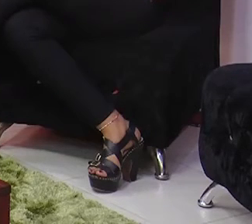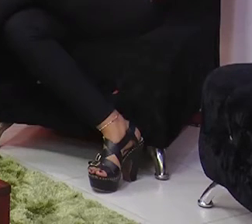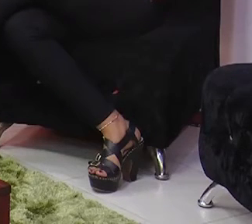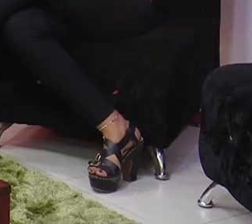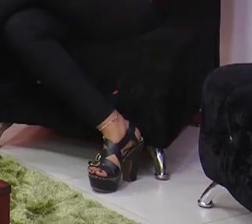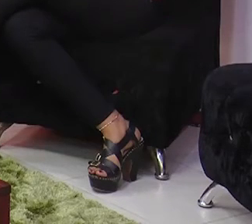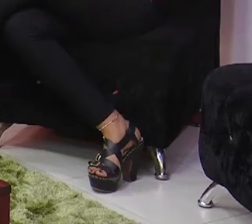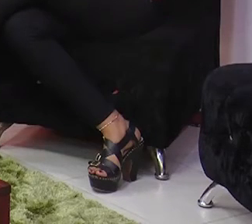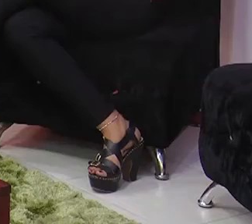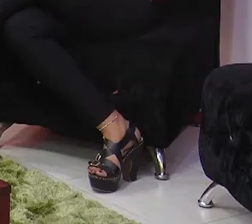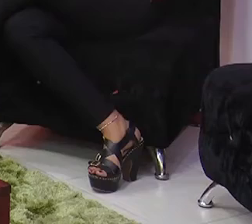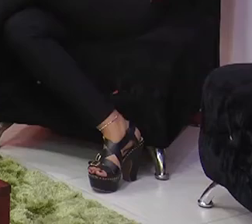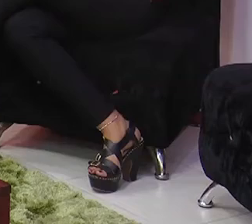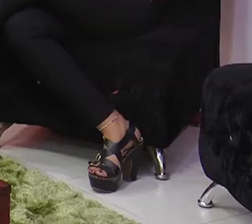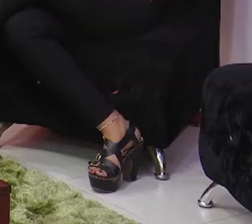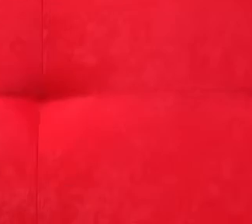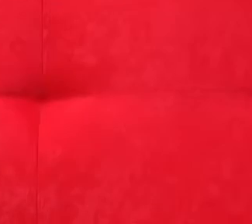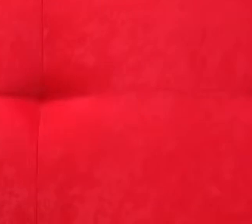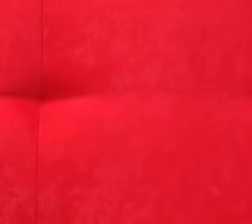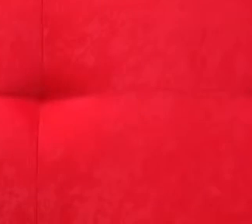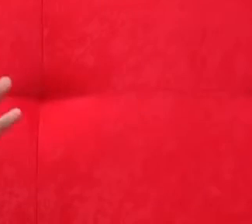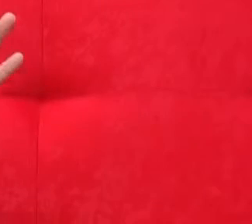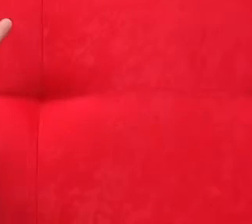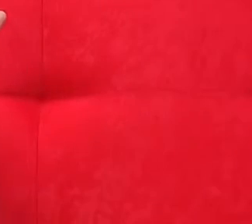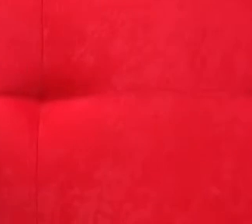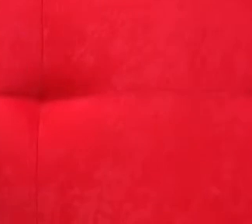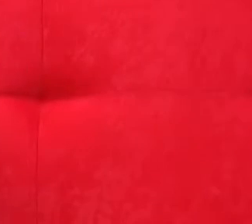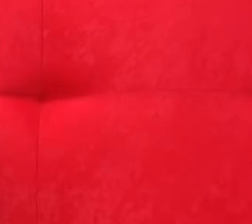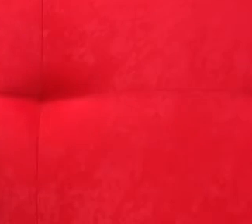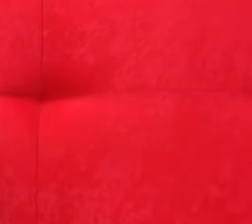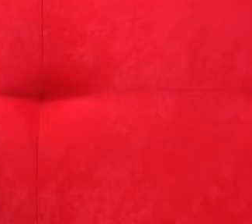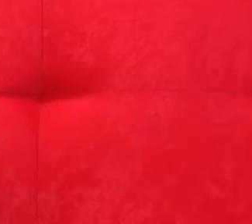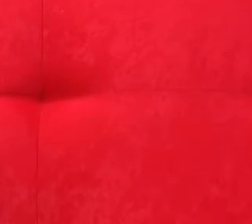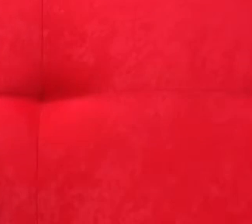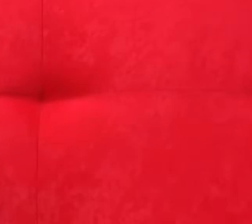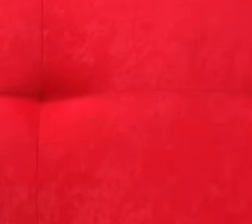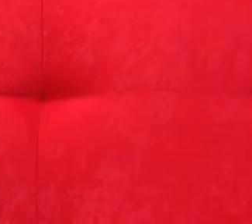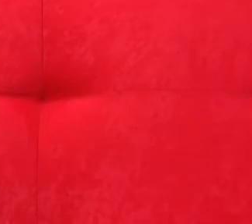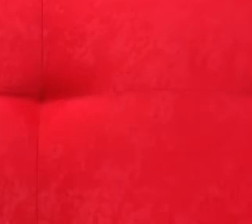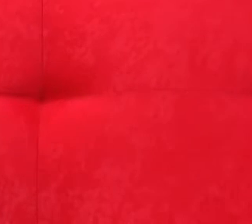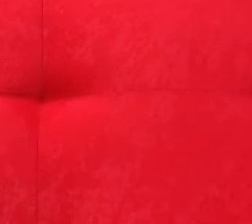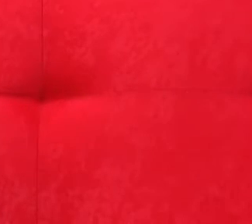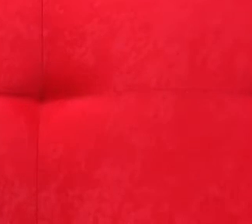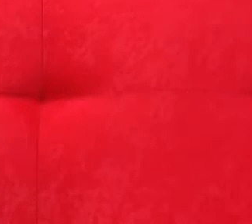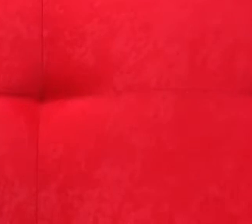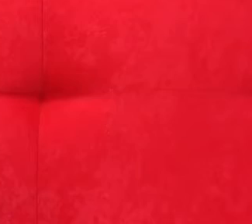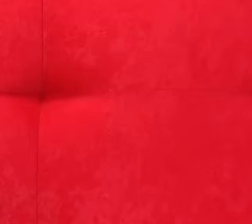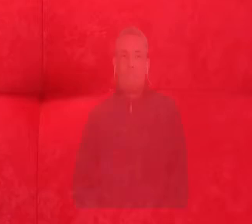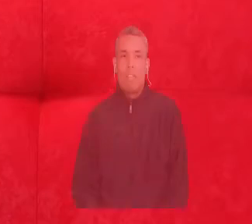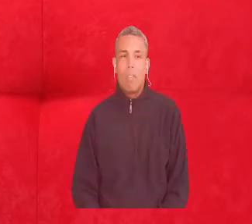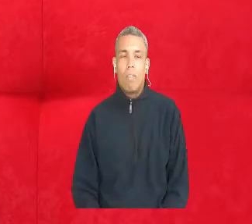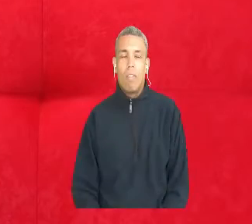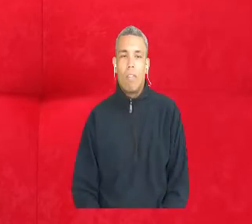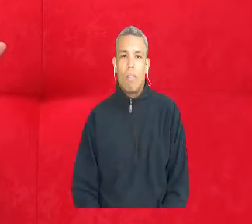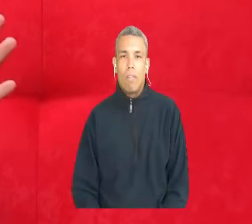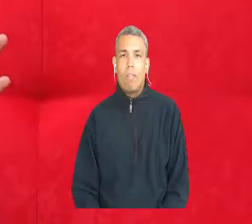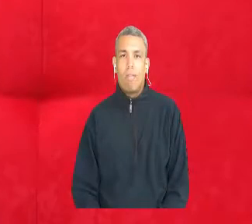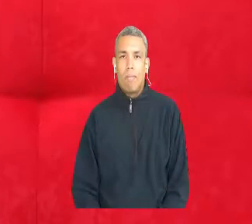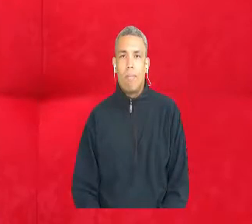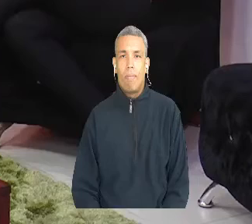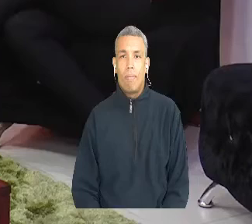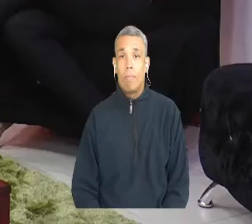de turismo que se está gestando en nuestra ciudad para que ahora sí podamos decir que barrancabermeja es un destino turístico a nivel nacional